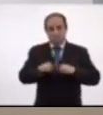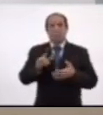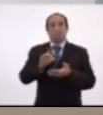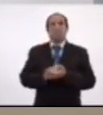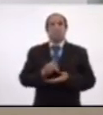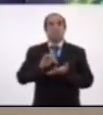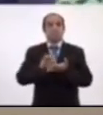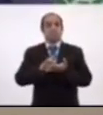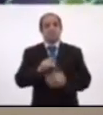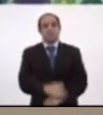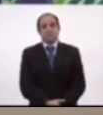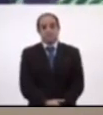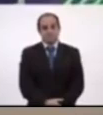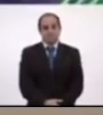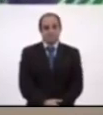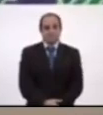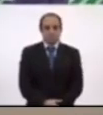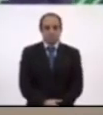Celida. Gracias.